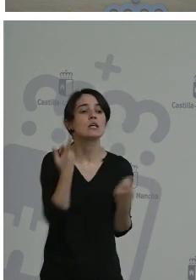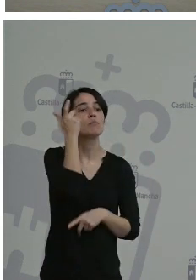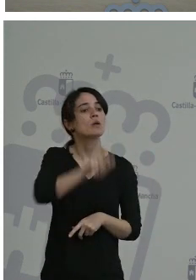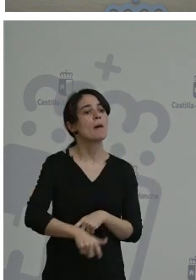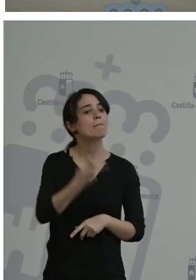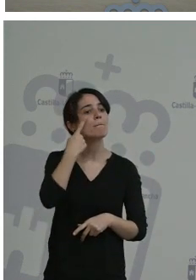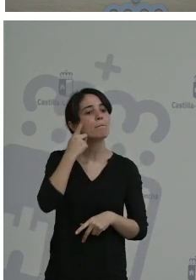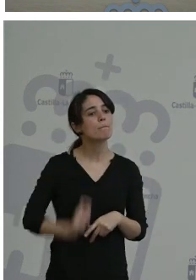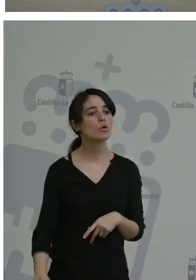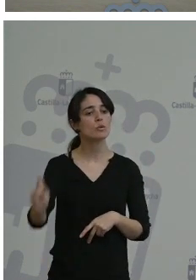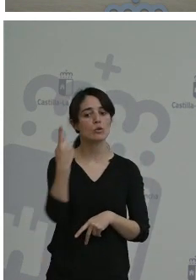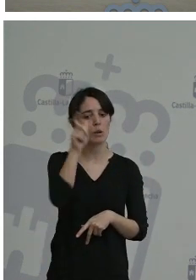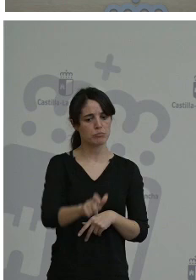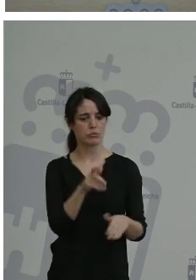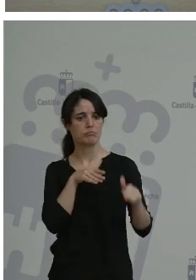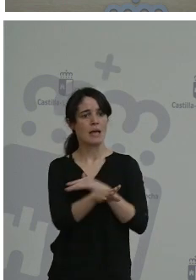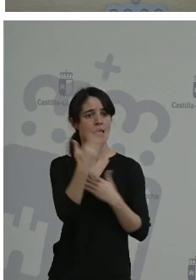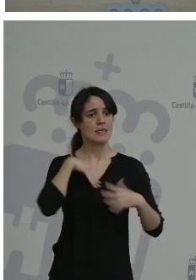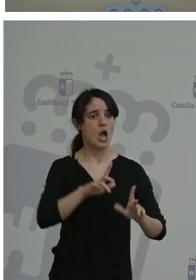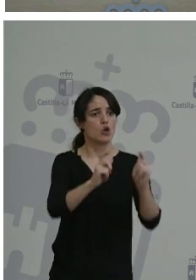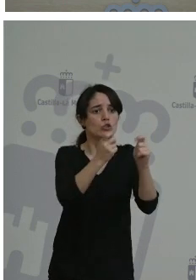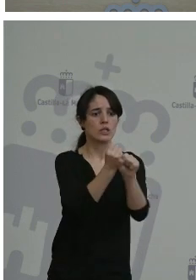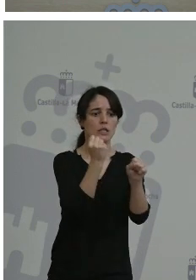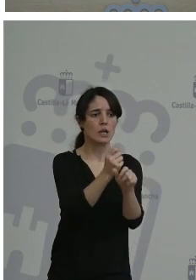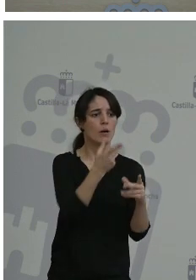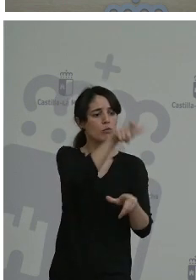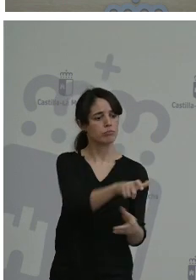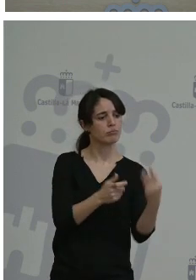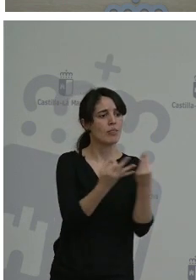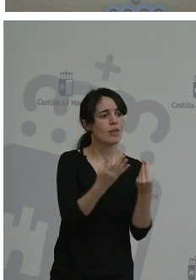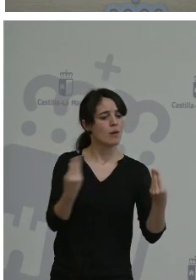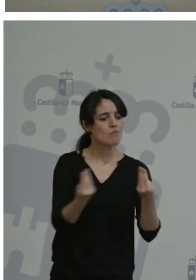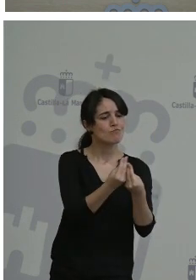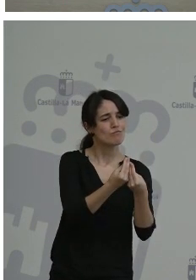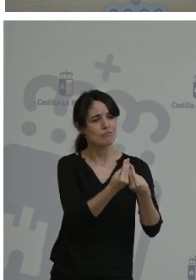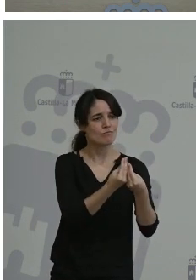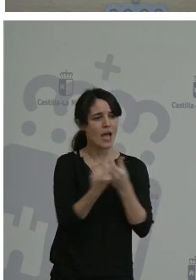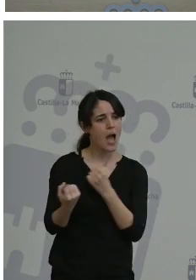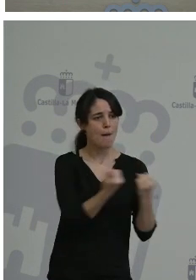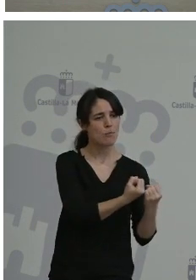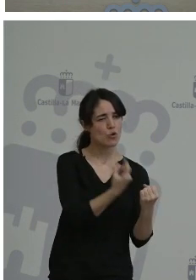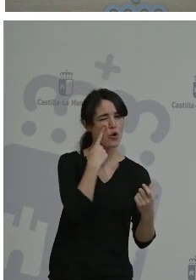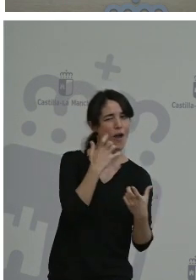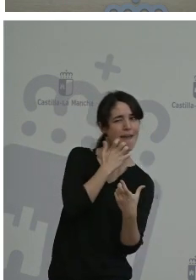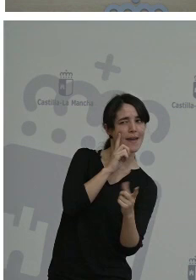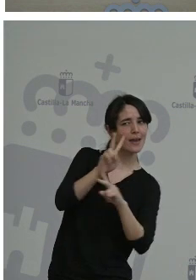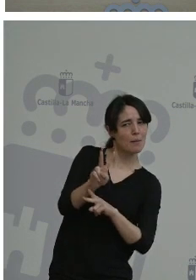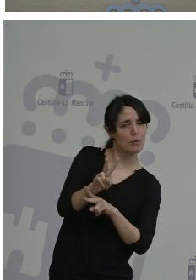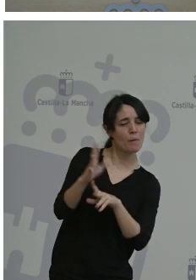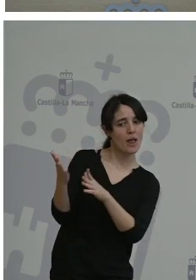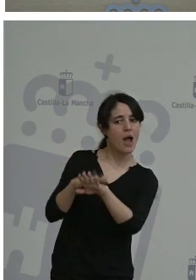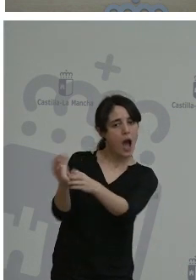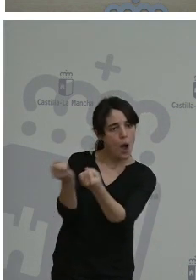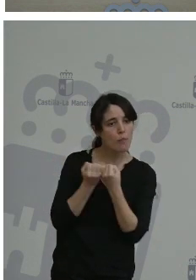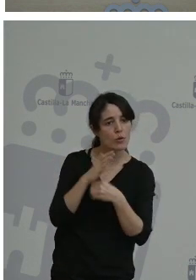persona se incorpore en el puesto de trabajo, tengan como referente y como apoyo, tanto para lo que va a ser su inclusión social en el puesto de